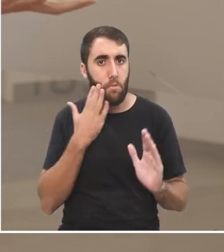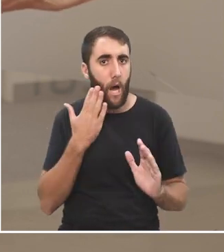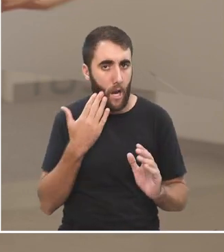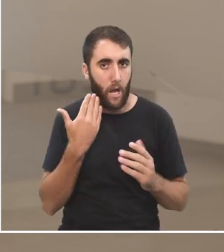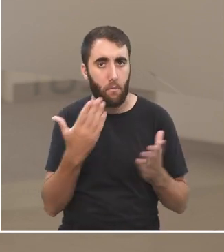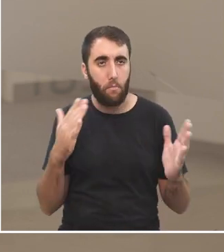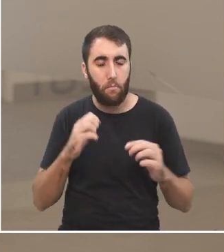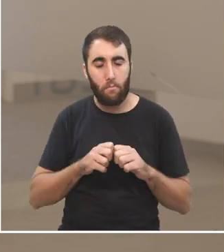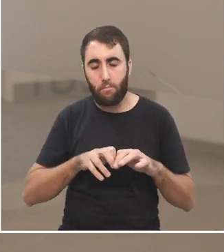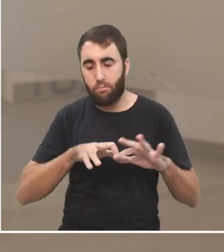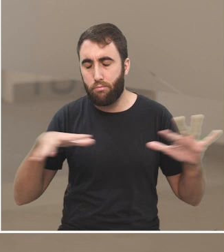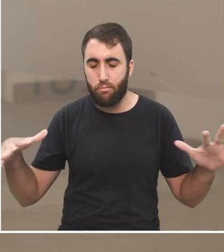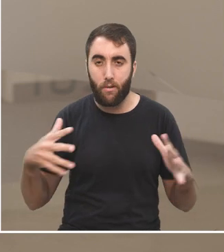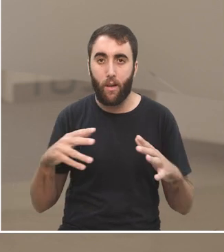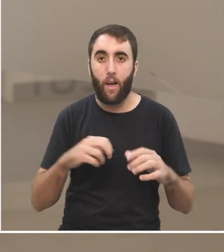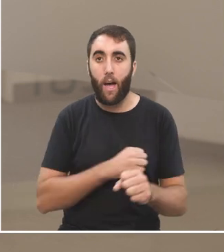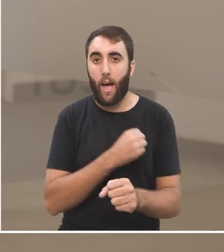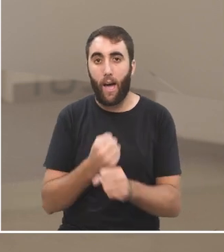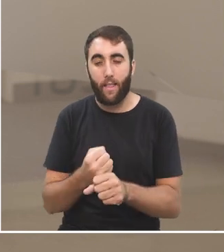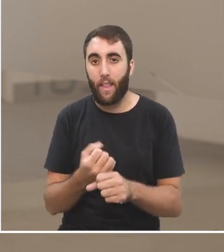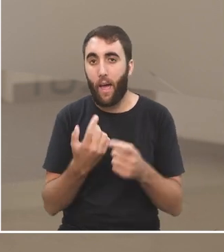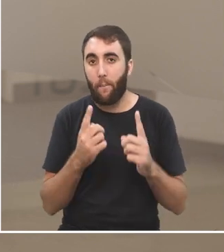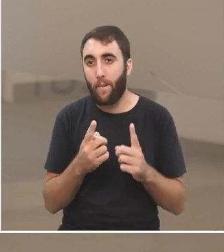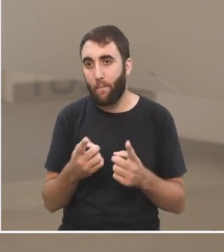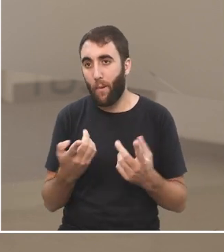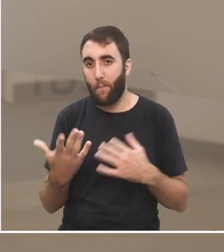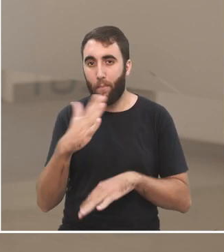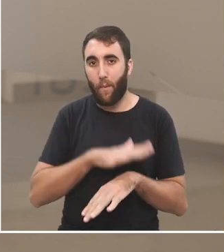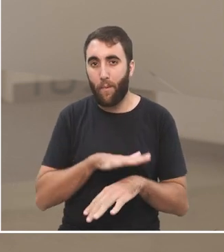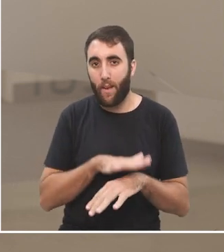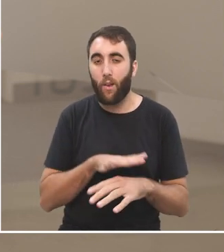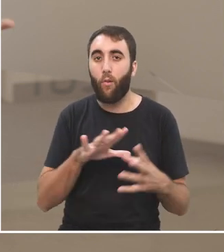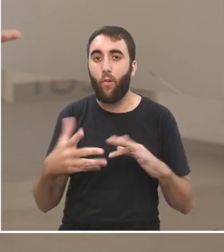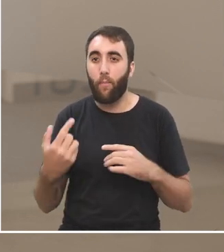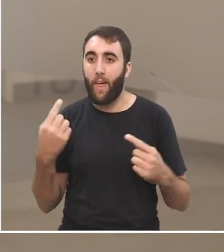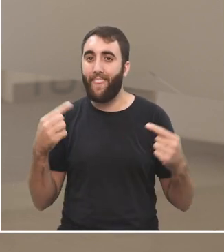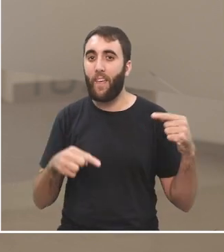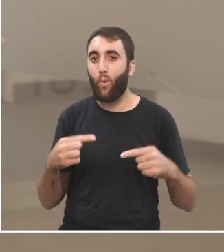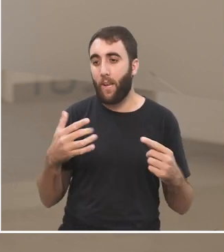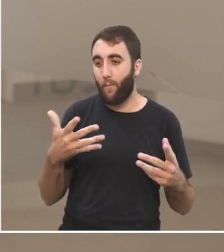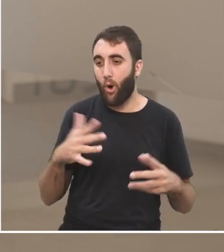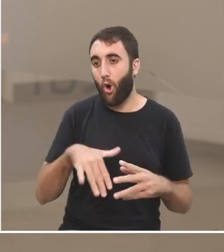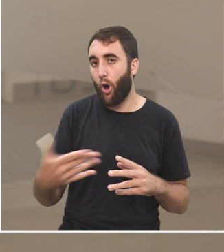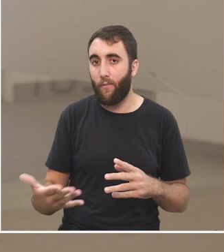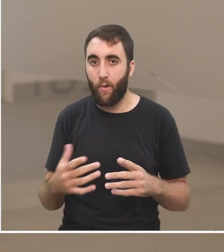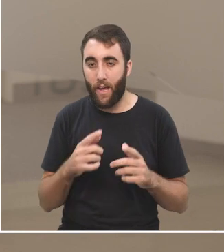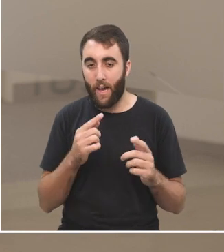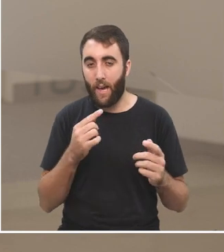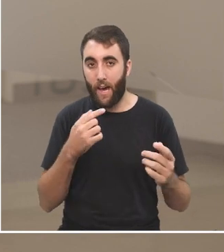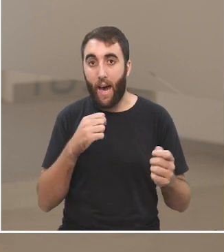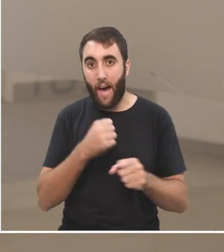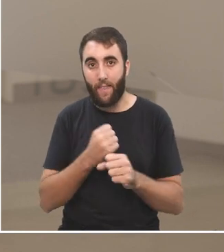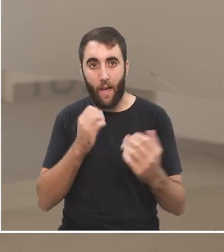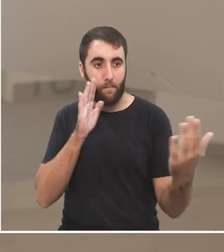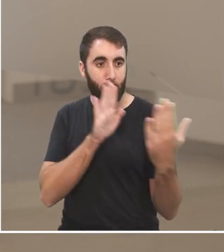redes sociales y terminó formando parte de la forma en que discutimos en otros ámbitos incluso personalmente